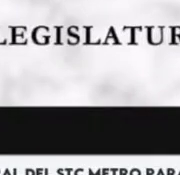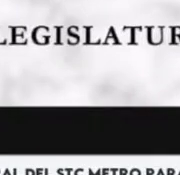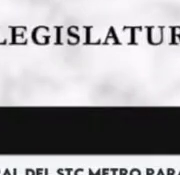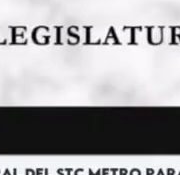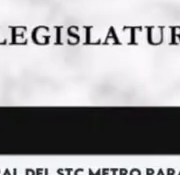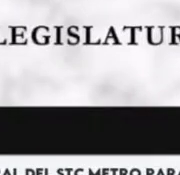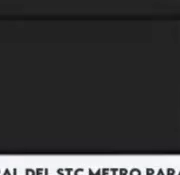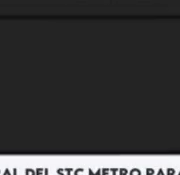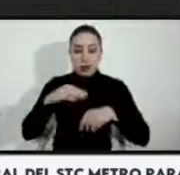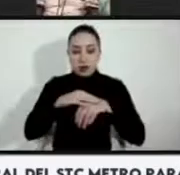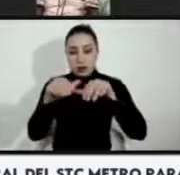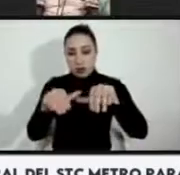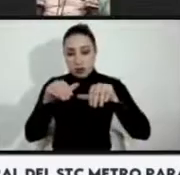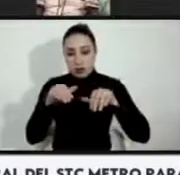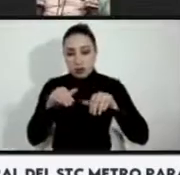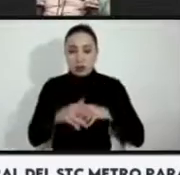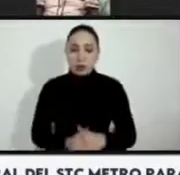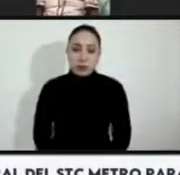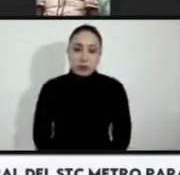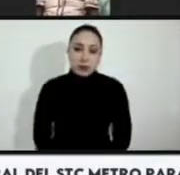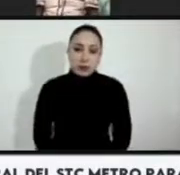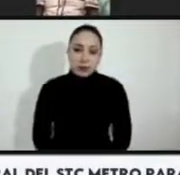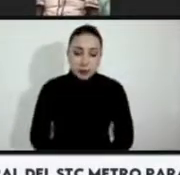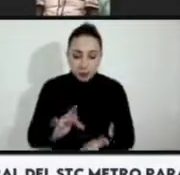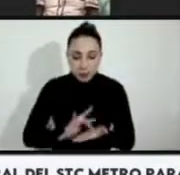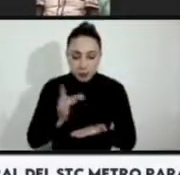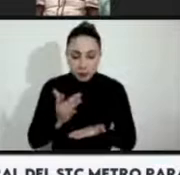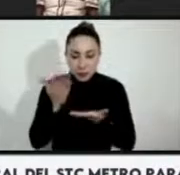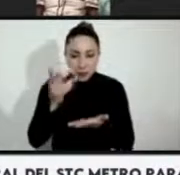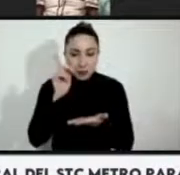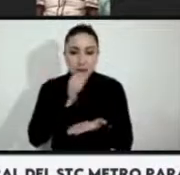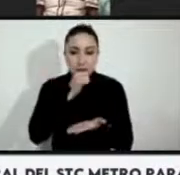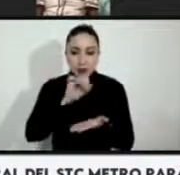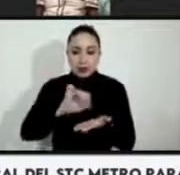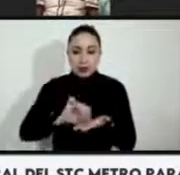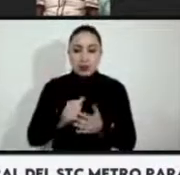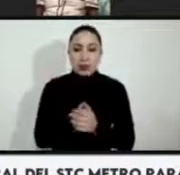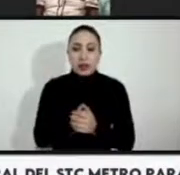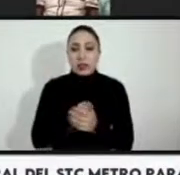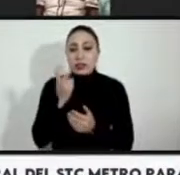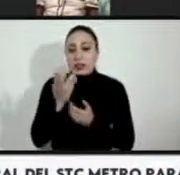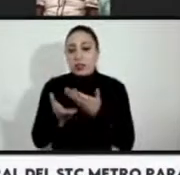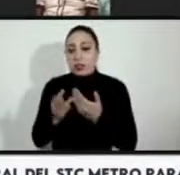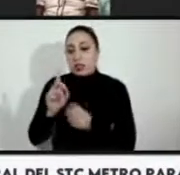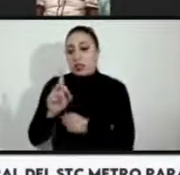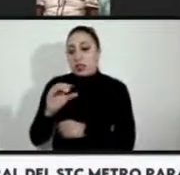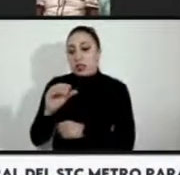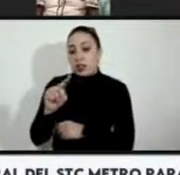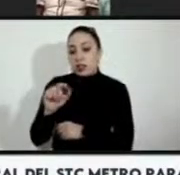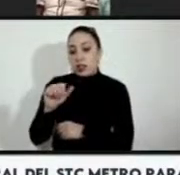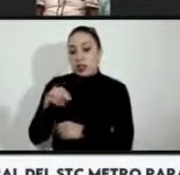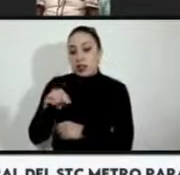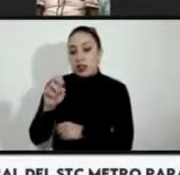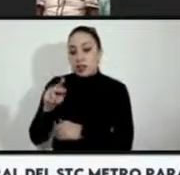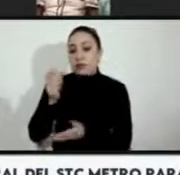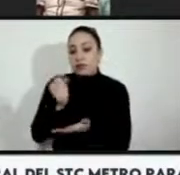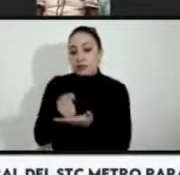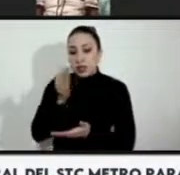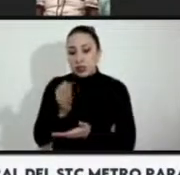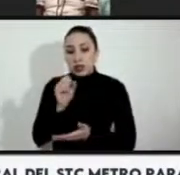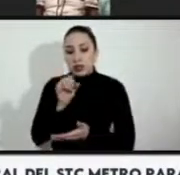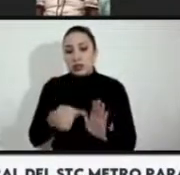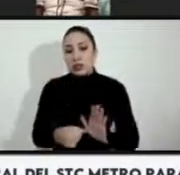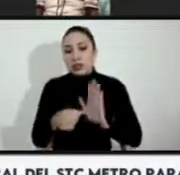abstenciones. Gracias, diputada. En consecuencia, se aprueba el dictamen al punto de acuerdo que presentó la Comisión de Movilidad Sustentable. Remítase a